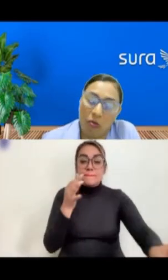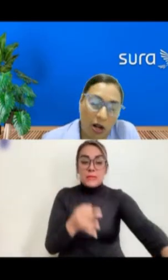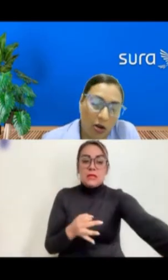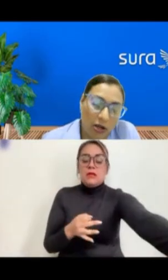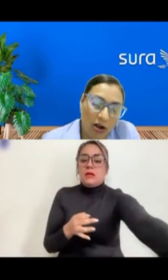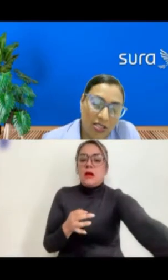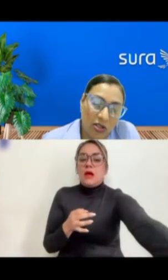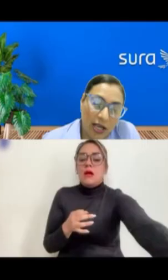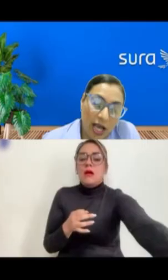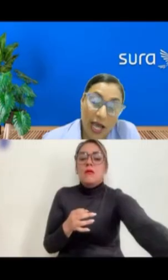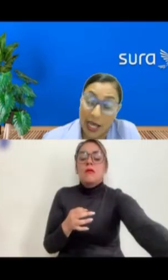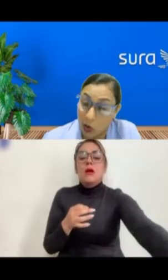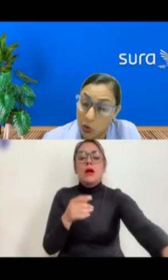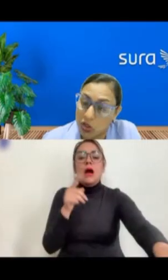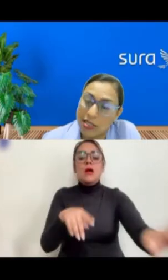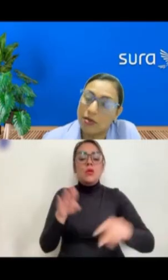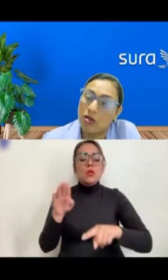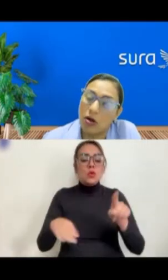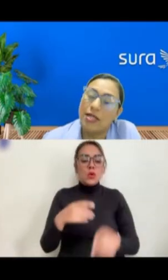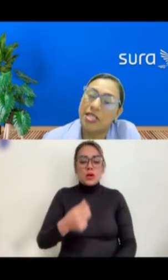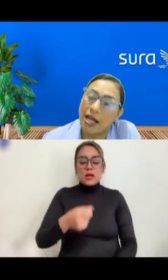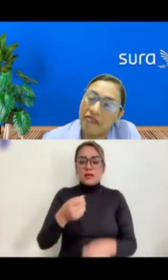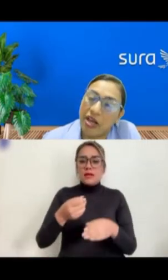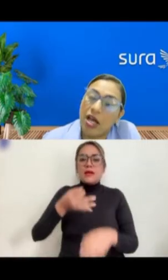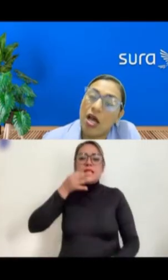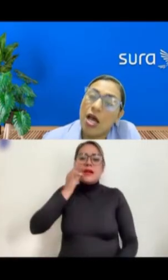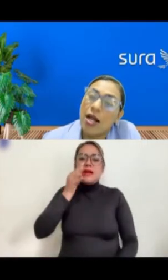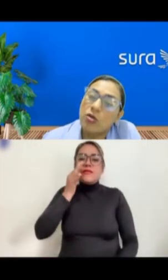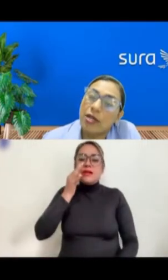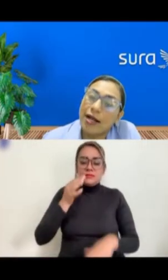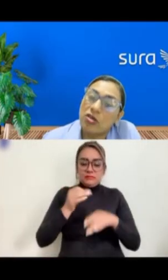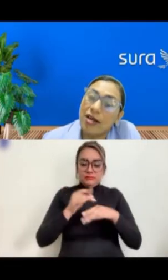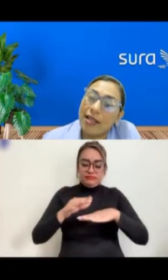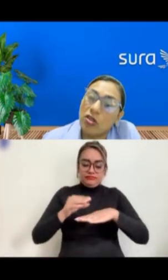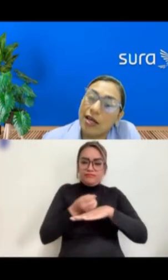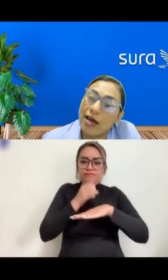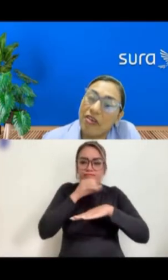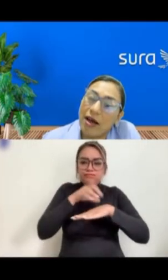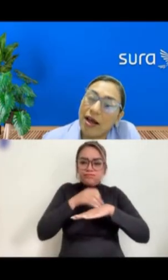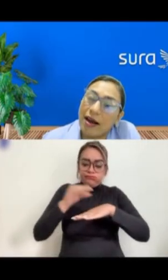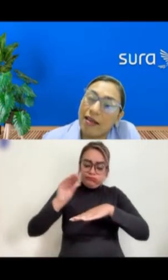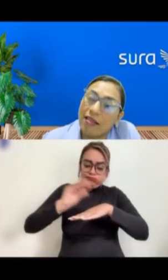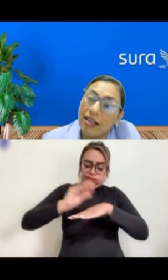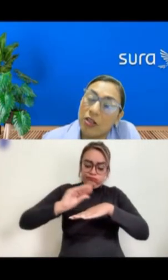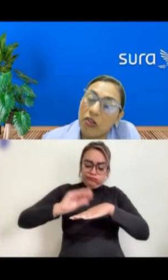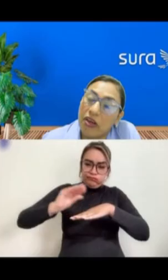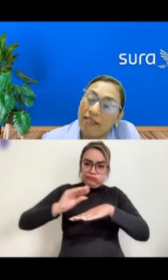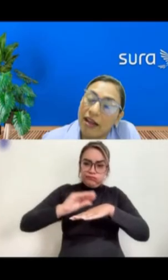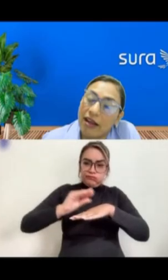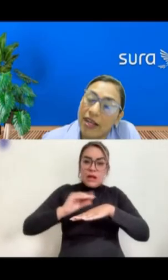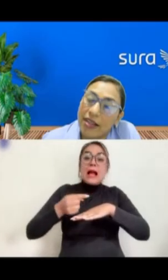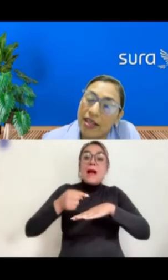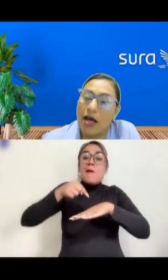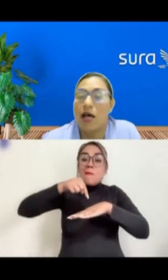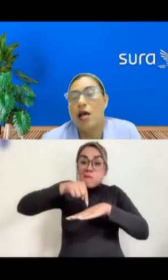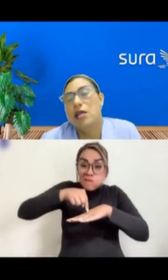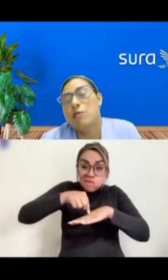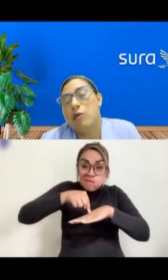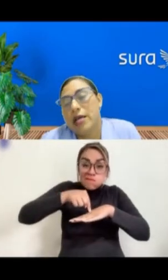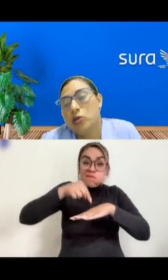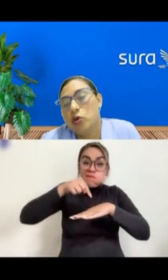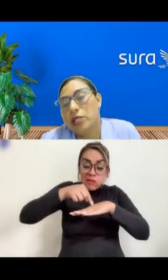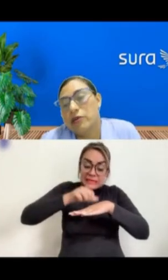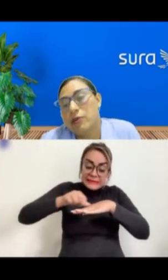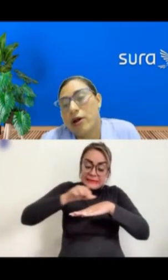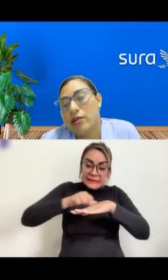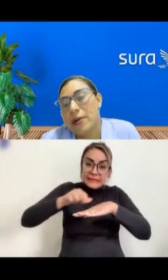le eché café, como en algunas ocasiones escucho que dicen, no, le eché café, resulta que esos granitos de café van a quedar dentro de esta herida